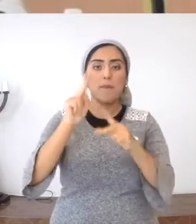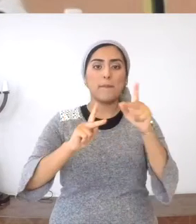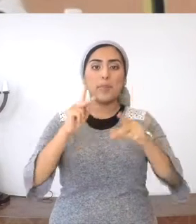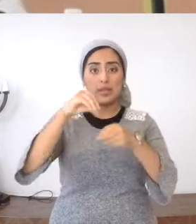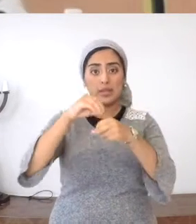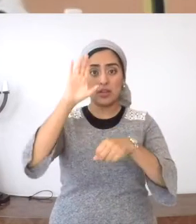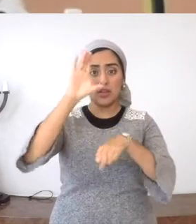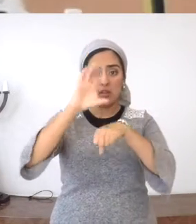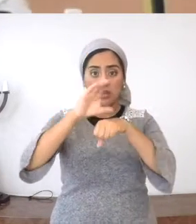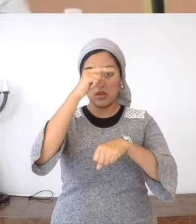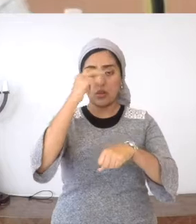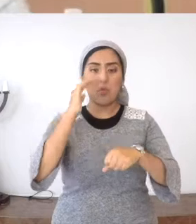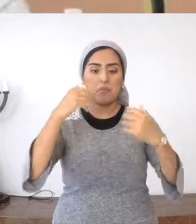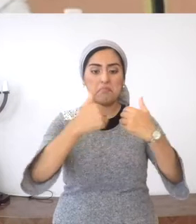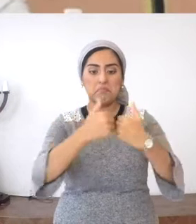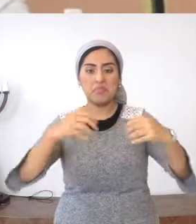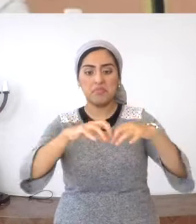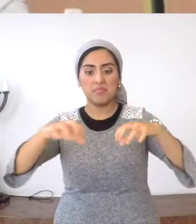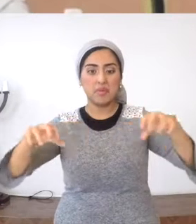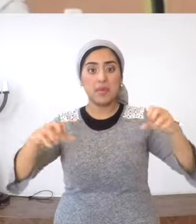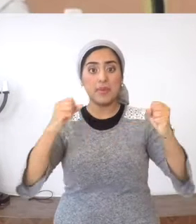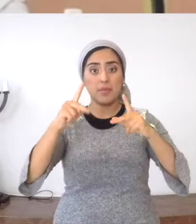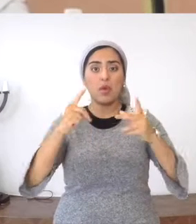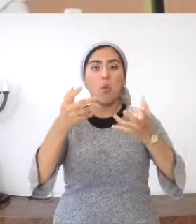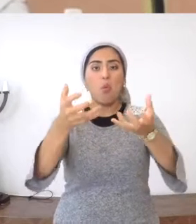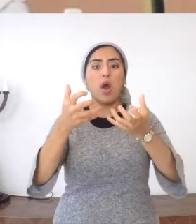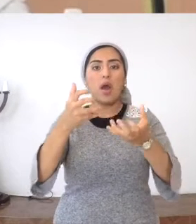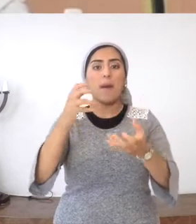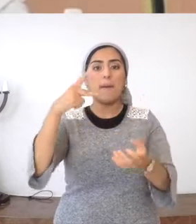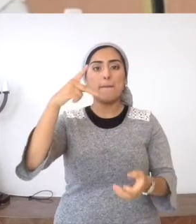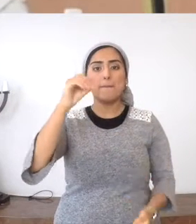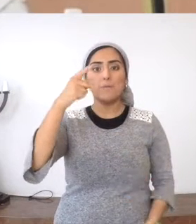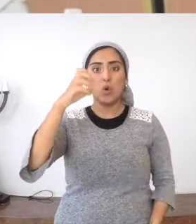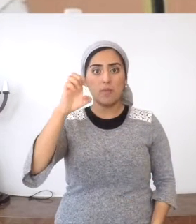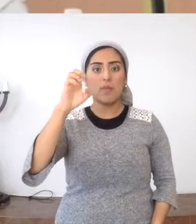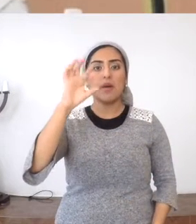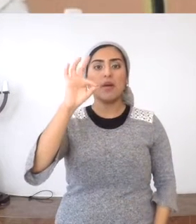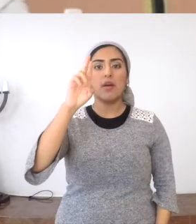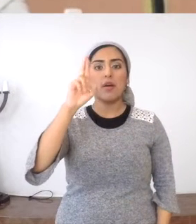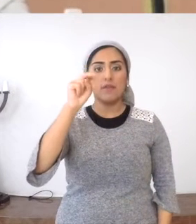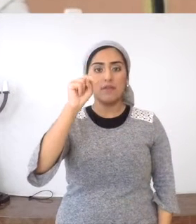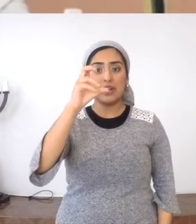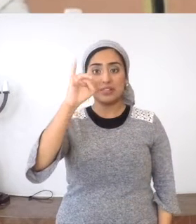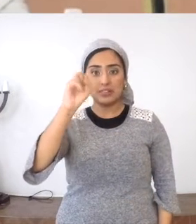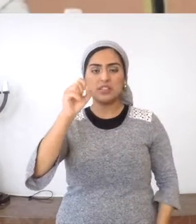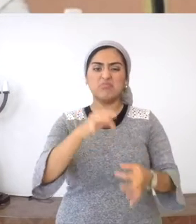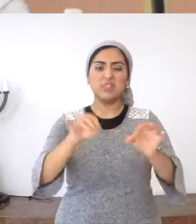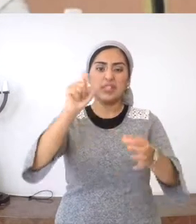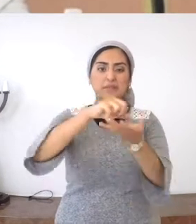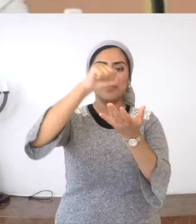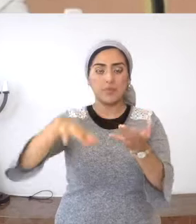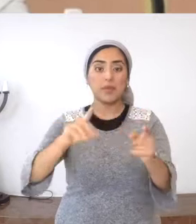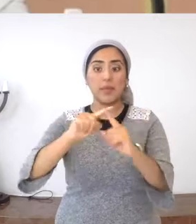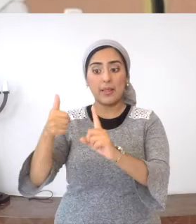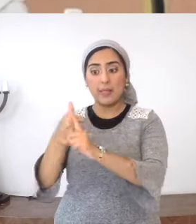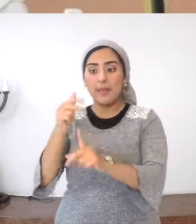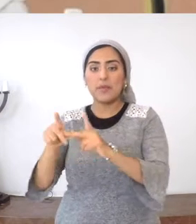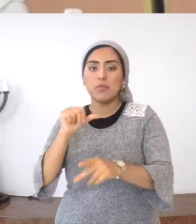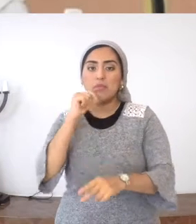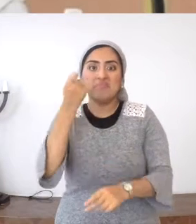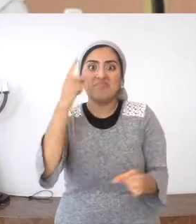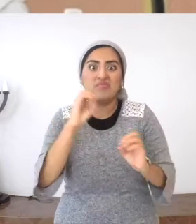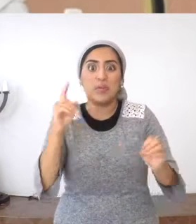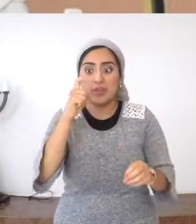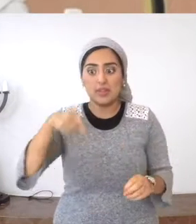Porque va a haber Un sisma Una rotura Muchos ya están pidiendo La renuncia De este Papa Francisco Pero la